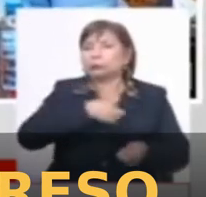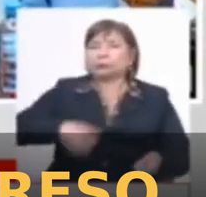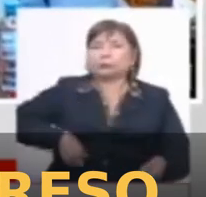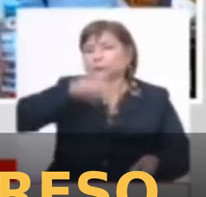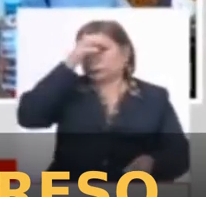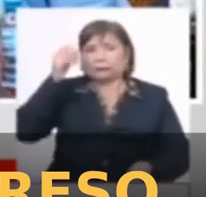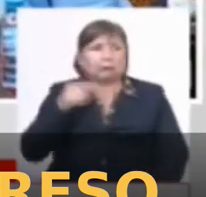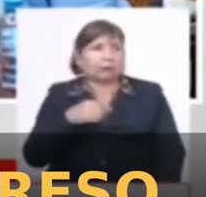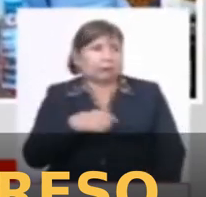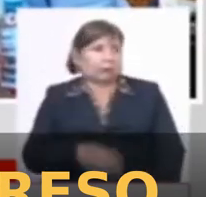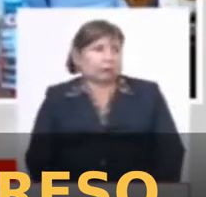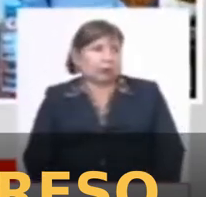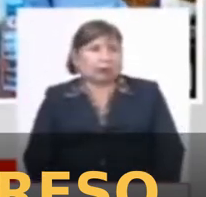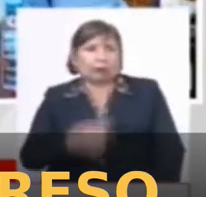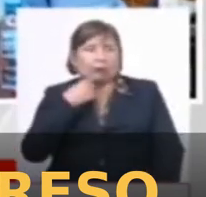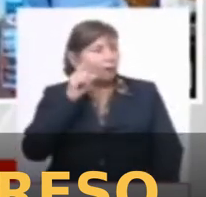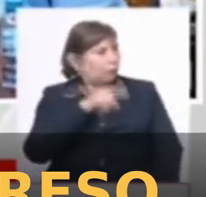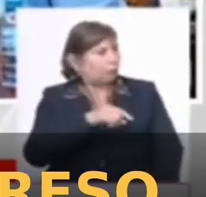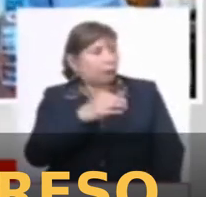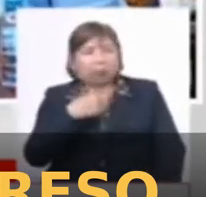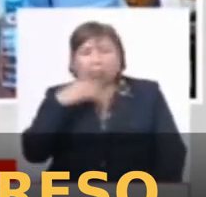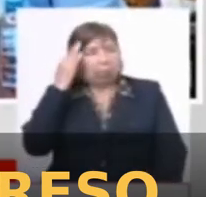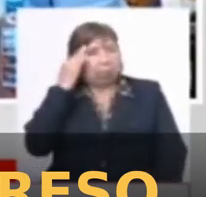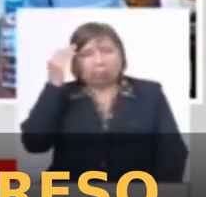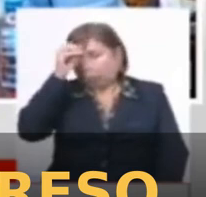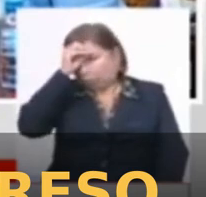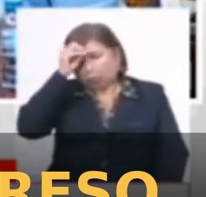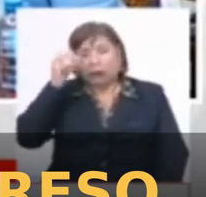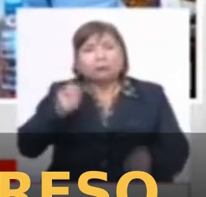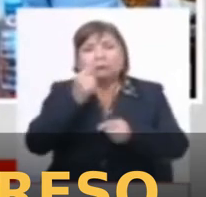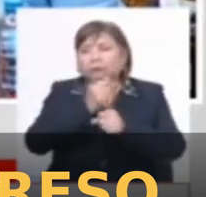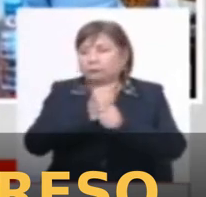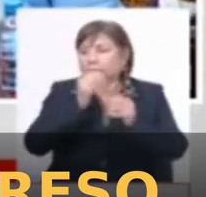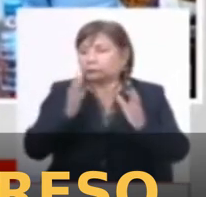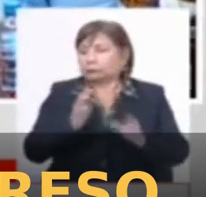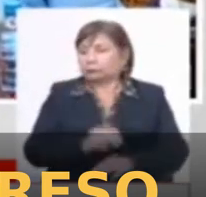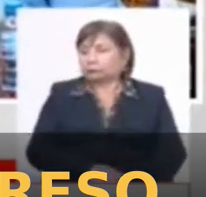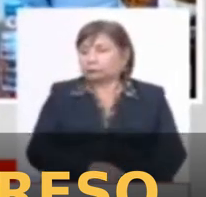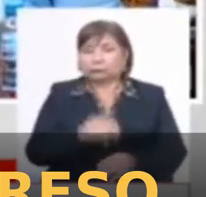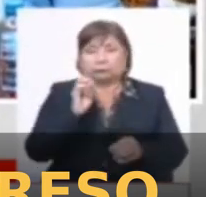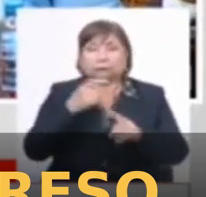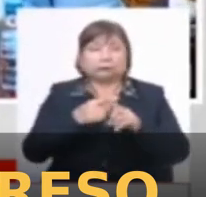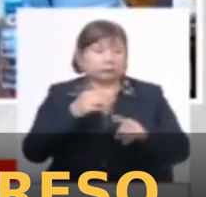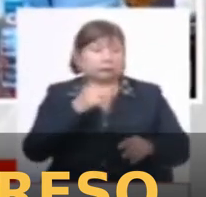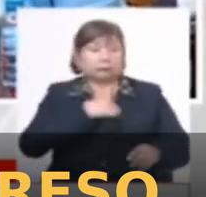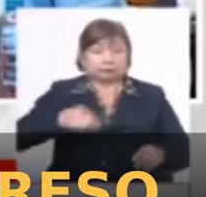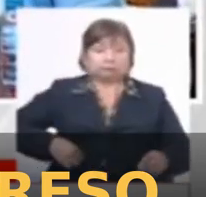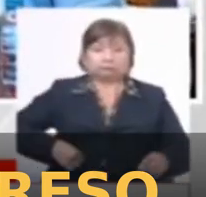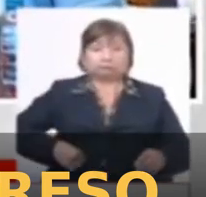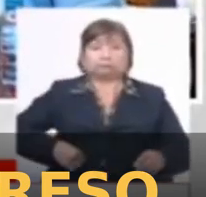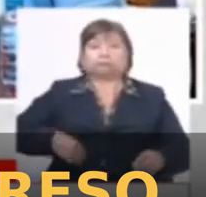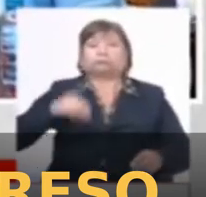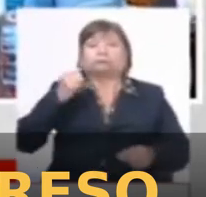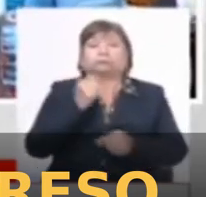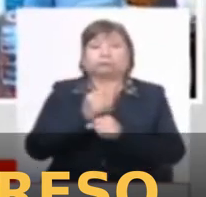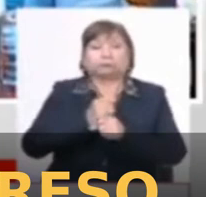Castillo? No, no tengo conocimiento de funcionarios. He tenido conocimiento de lo que ha pasado con el ministro, que ahora es un